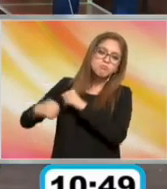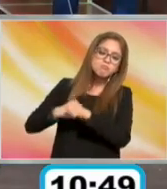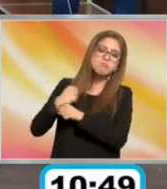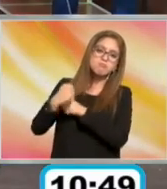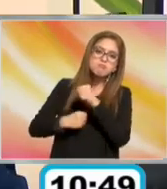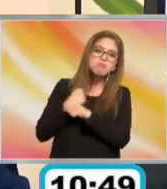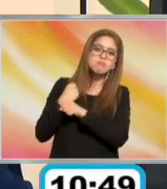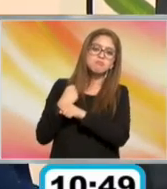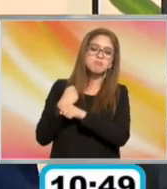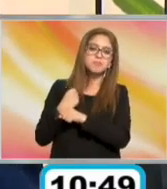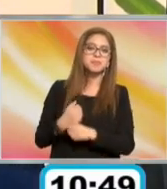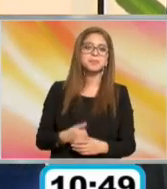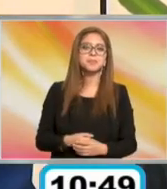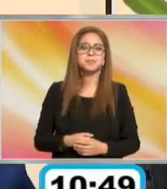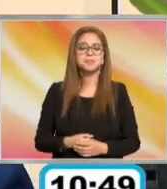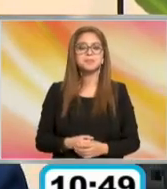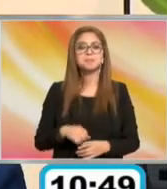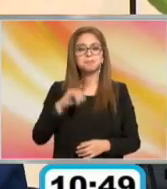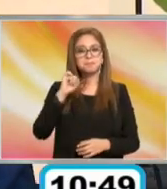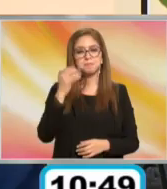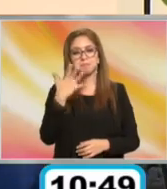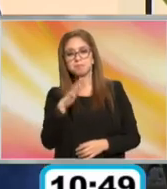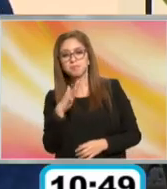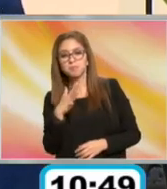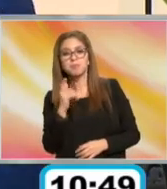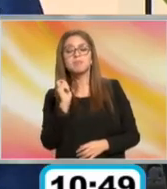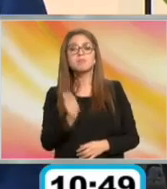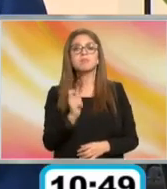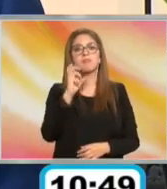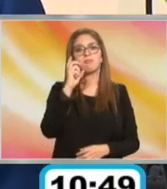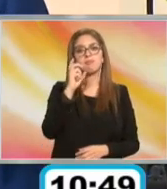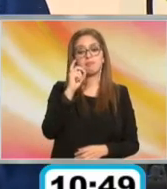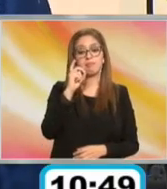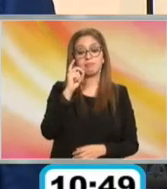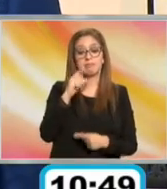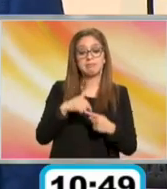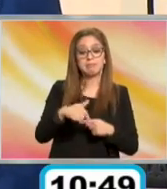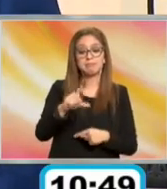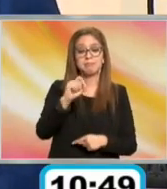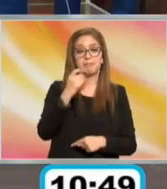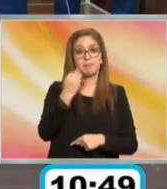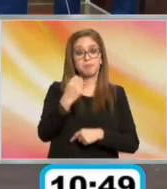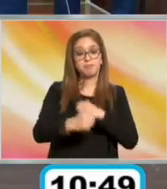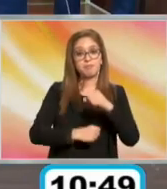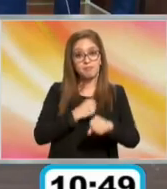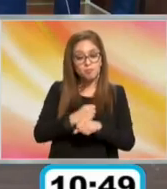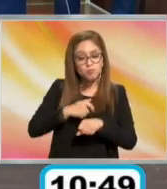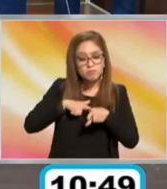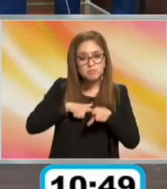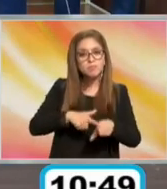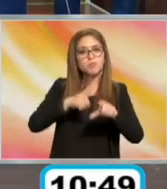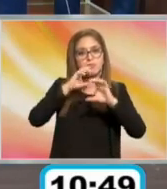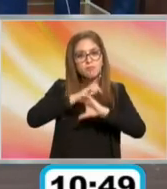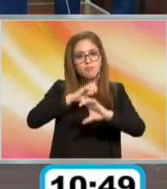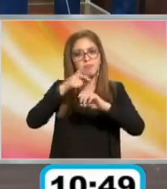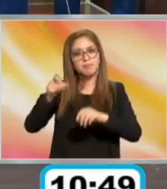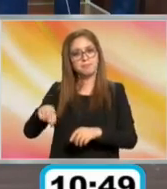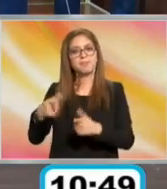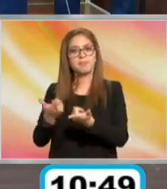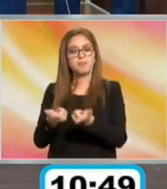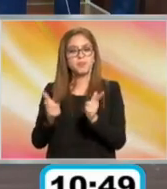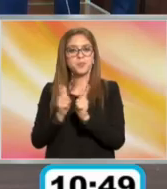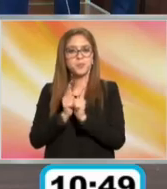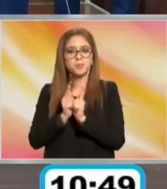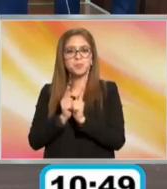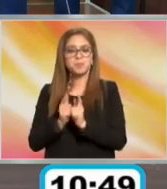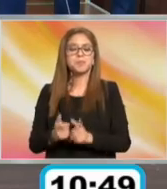ya pues ya casi 33 décadas, vamos a cumplir 29 años en el ambiente artístico con esta agrupación y